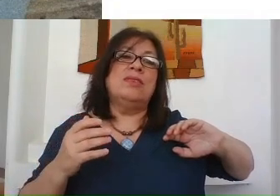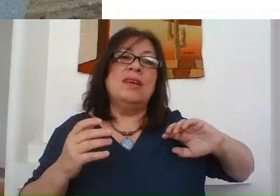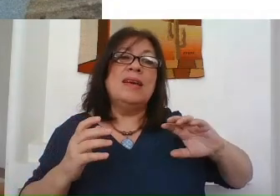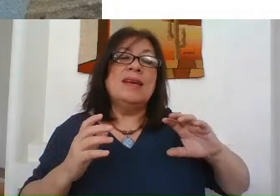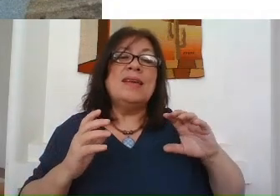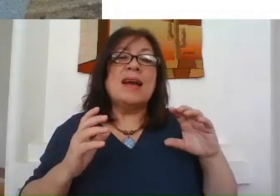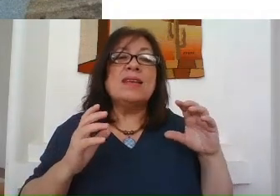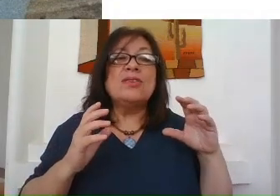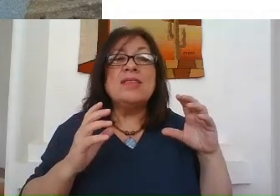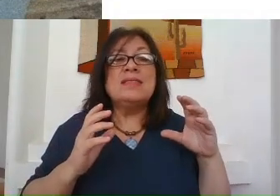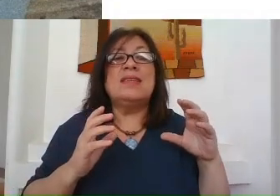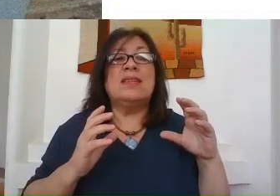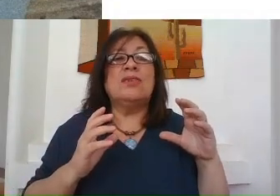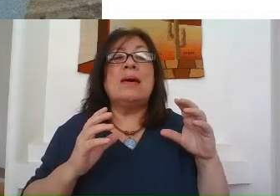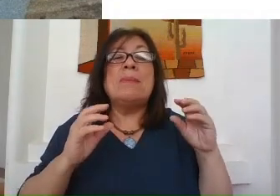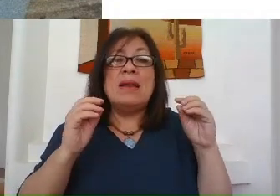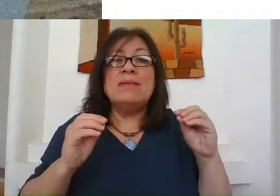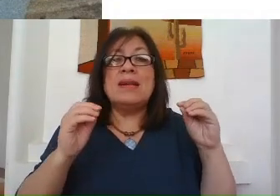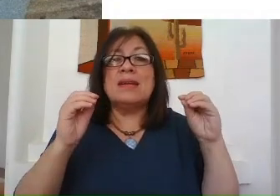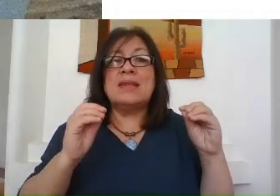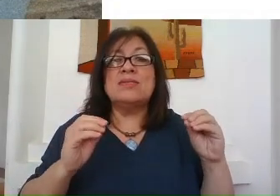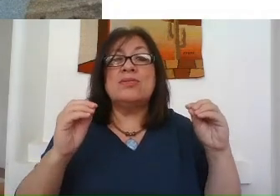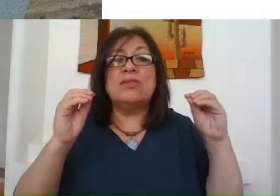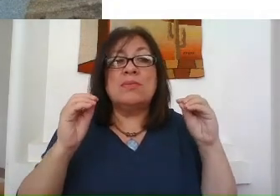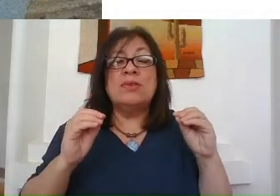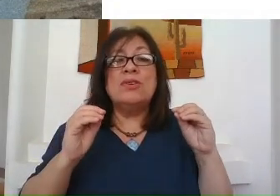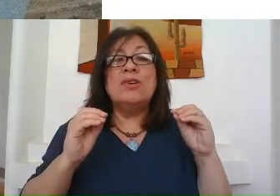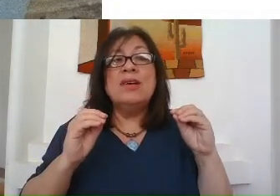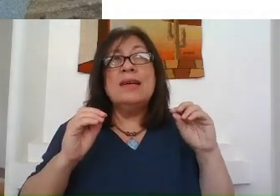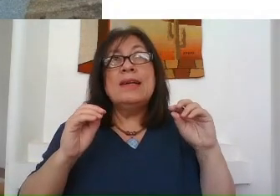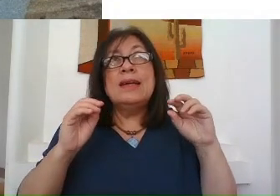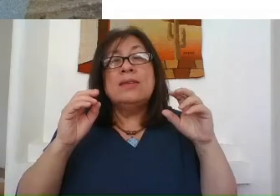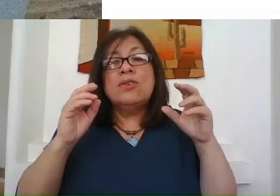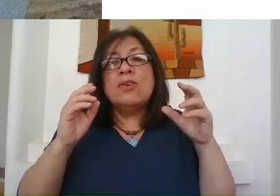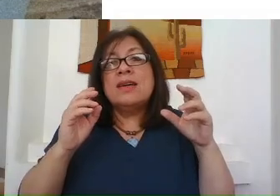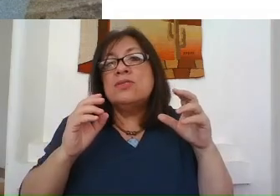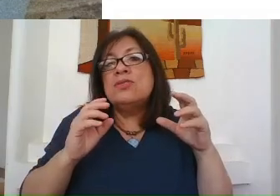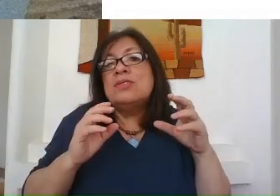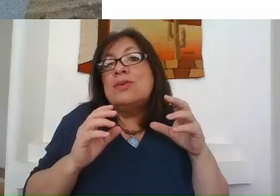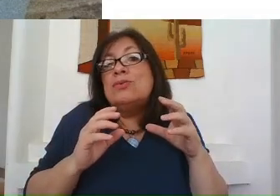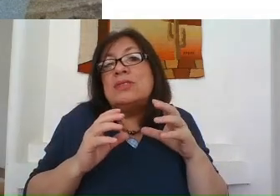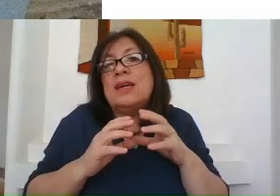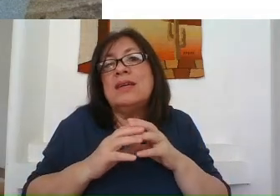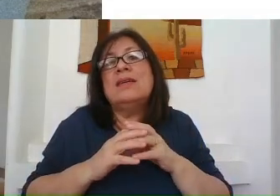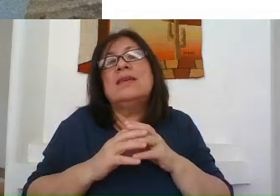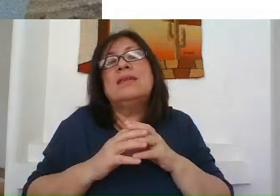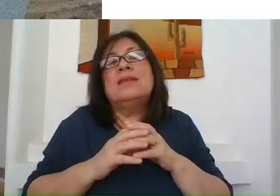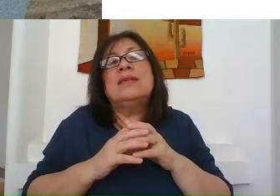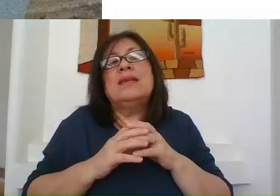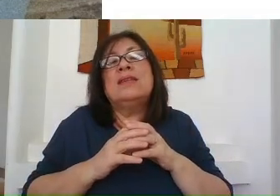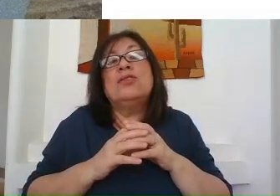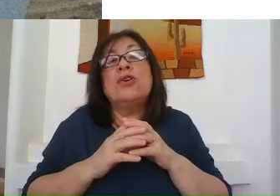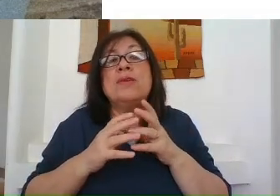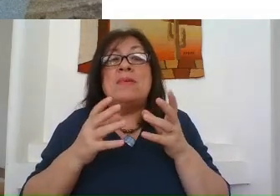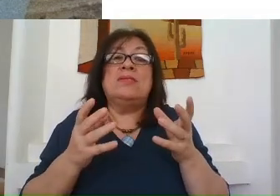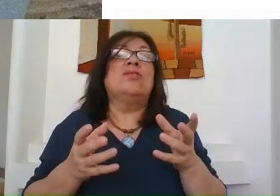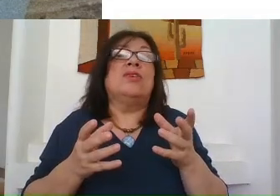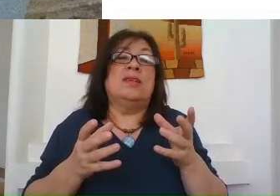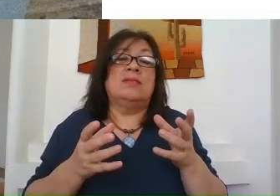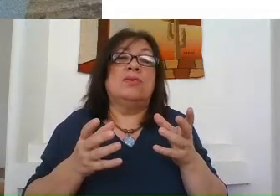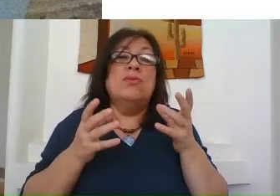psicomotor. Y acá estoy diciendo, la palabra retraso psicomotor en todo caso se usa en